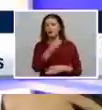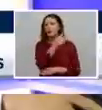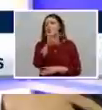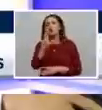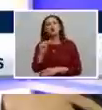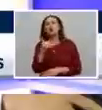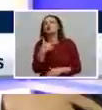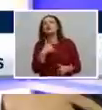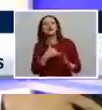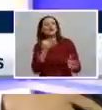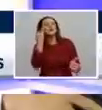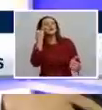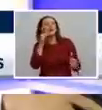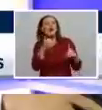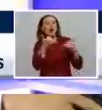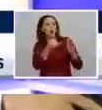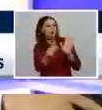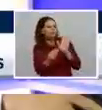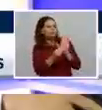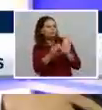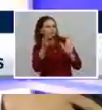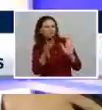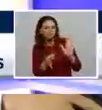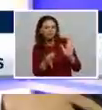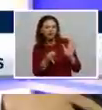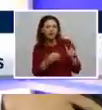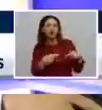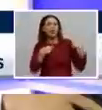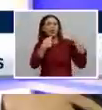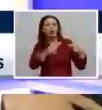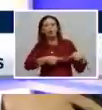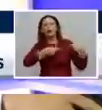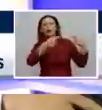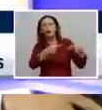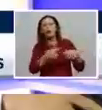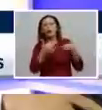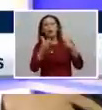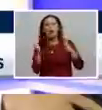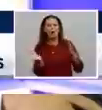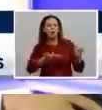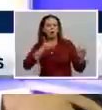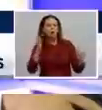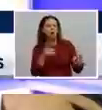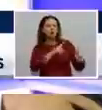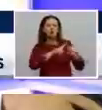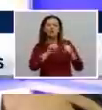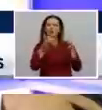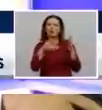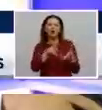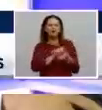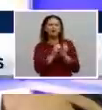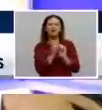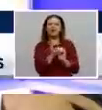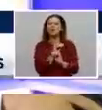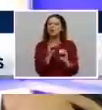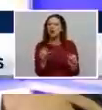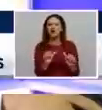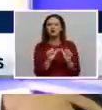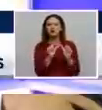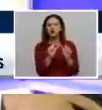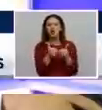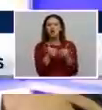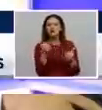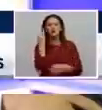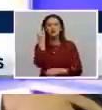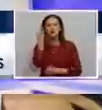no tiene una idea de juego plasmada. Han pasado y pasado y pasado jugadores y aquí nada cambia. Sigue sin